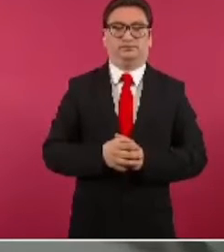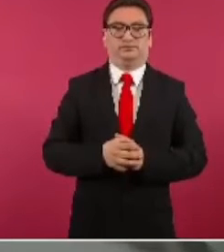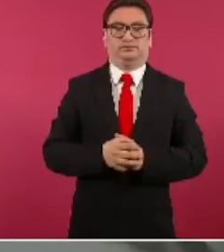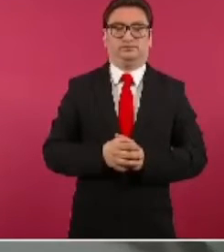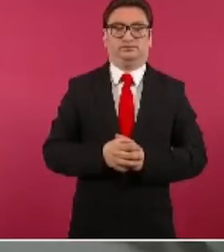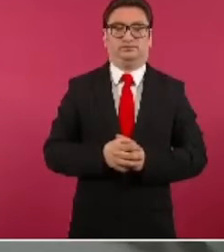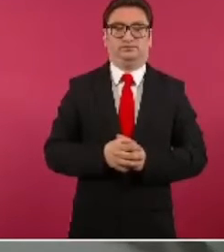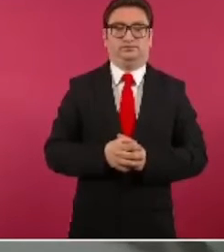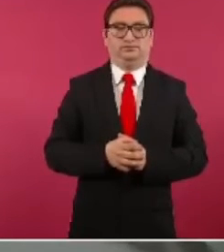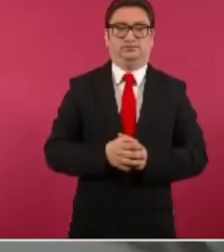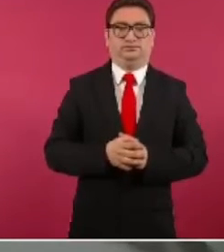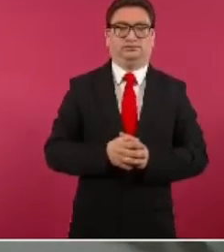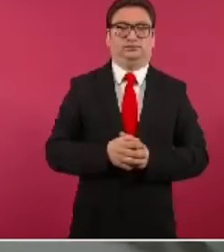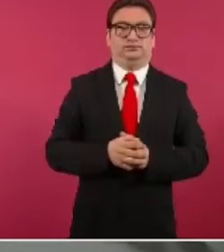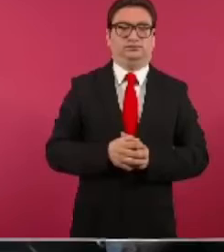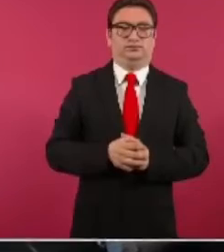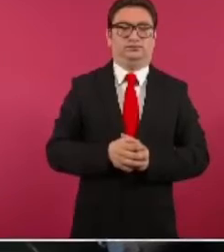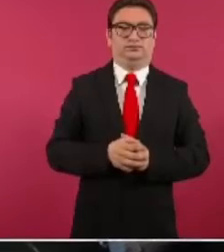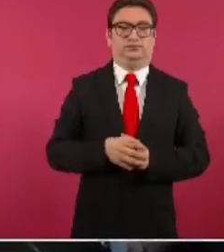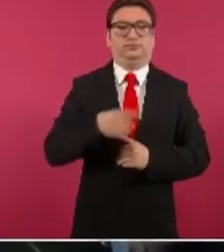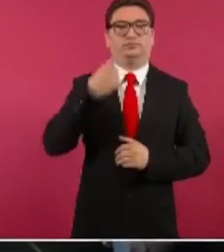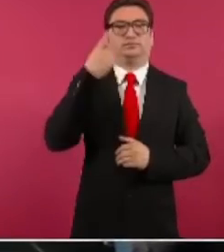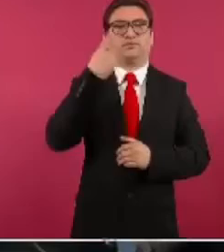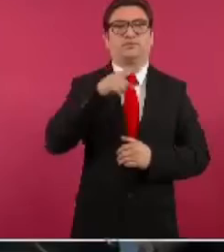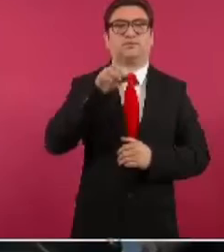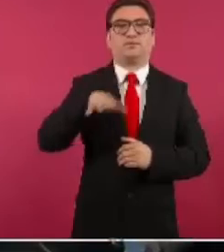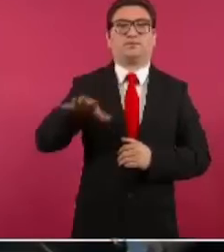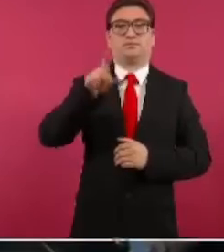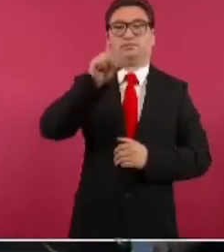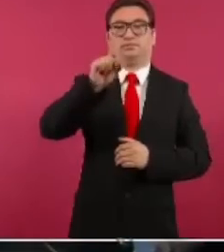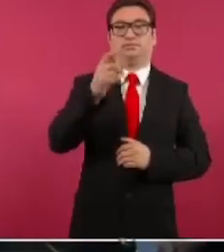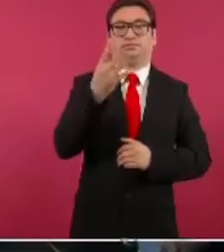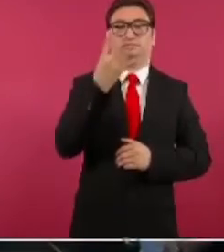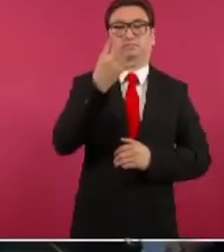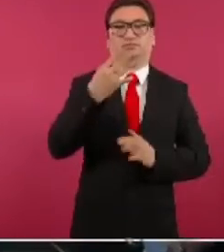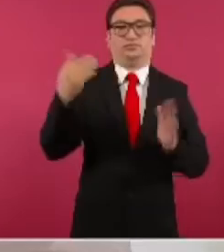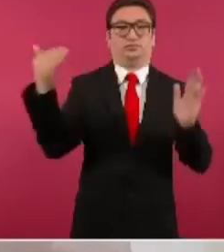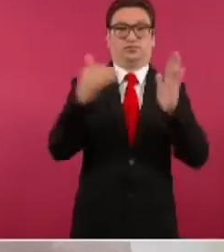Pero hay migrantes que han denunciado que ya para estaban… 24,000.